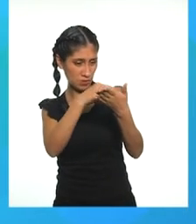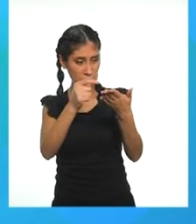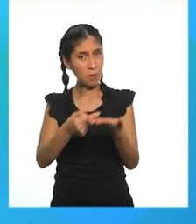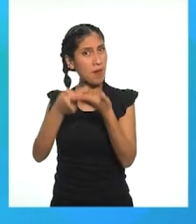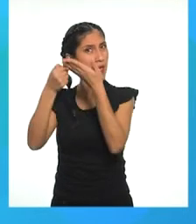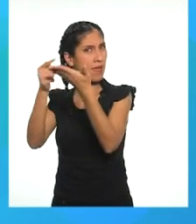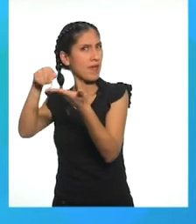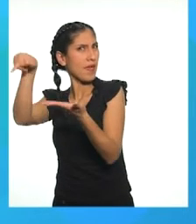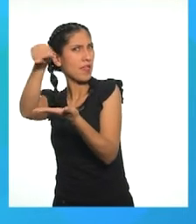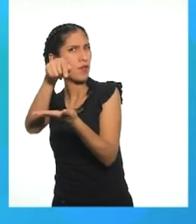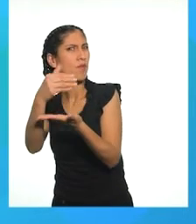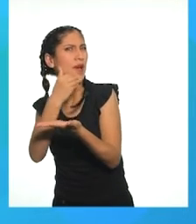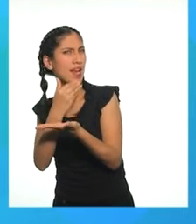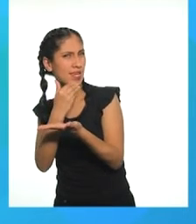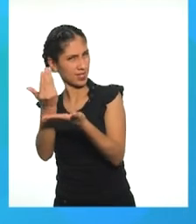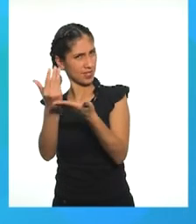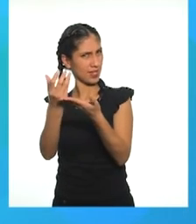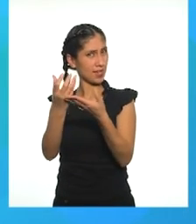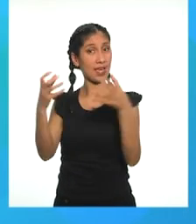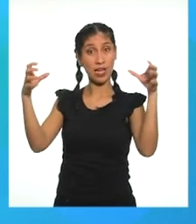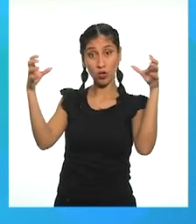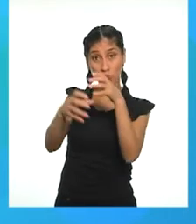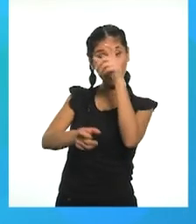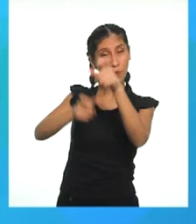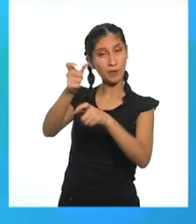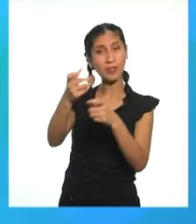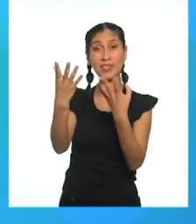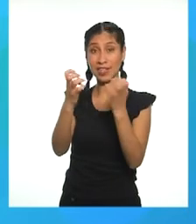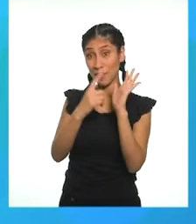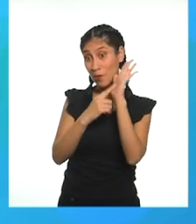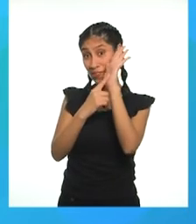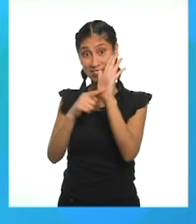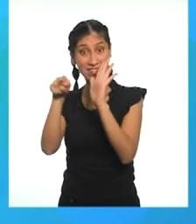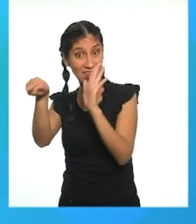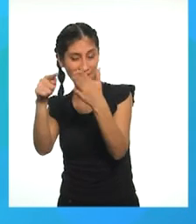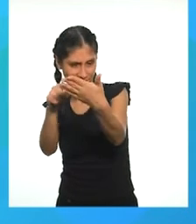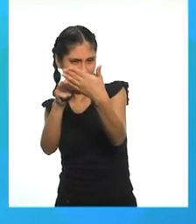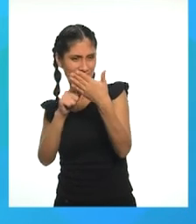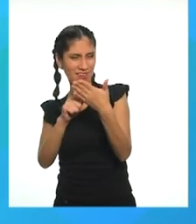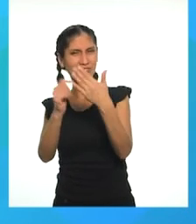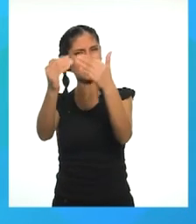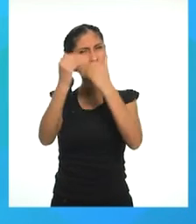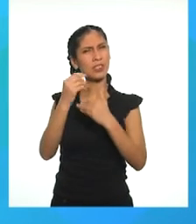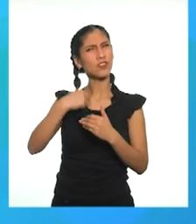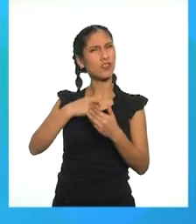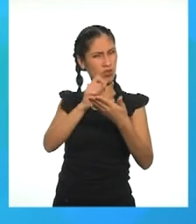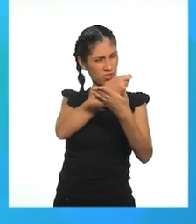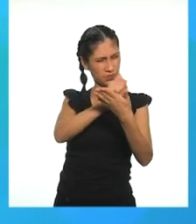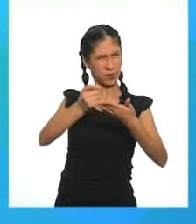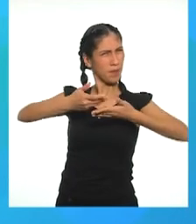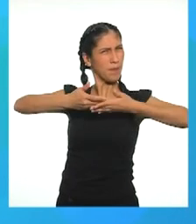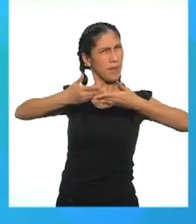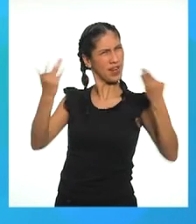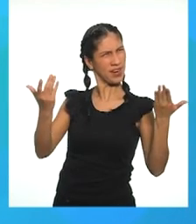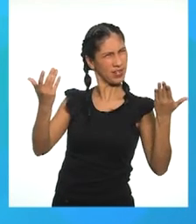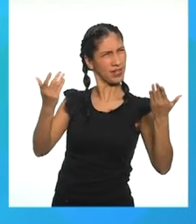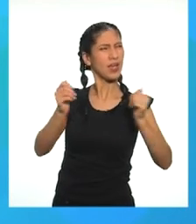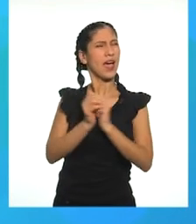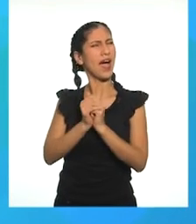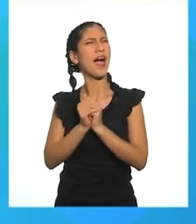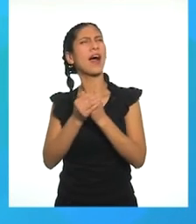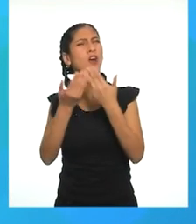la persona o el grupo de personas a las que queremos que el texto llegue. ¿Para qué escribiré? Es decir,